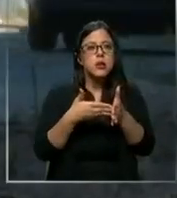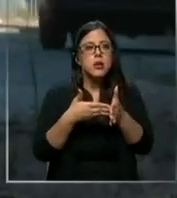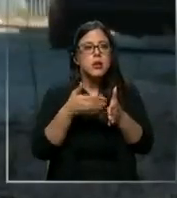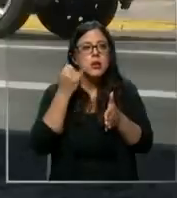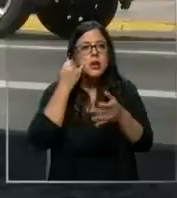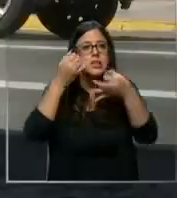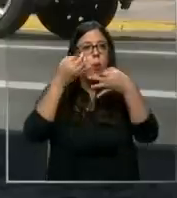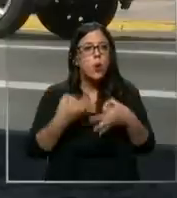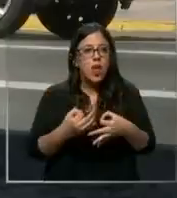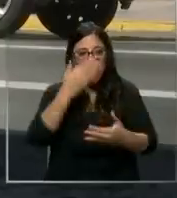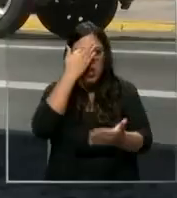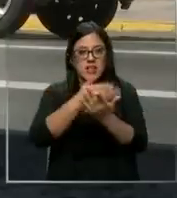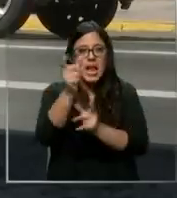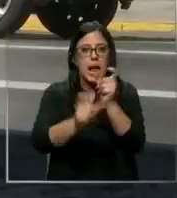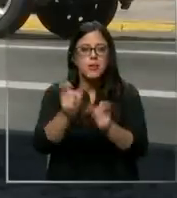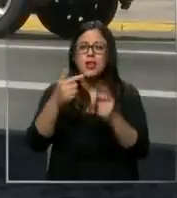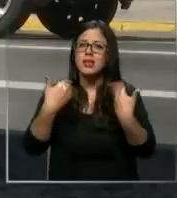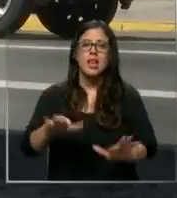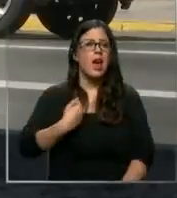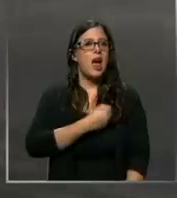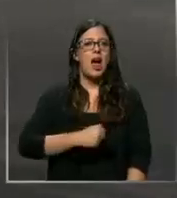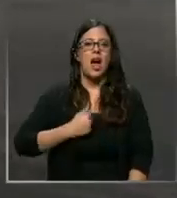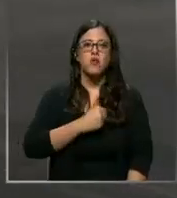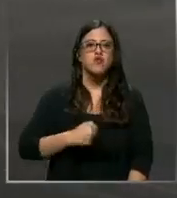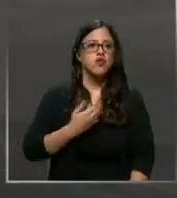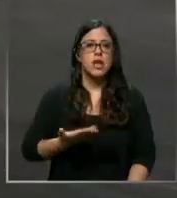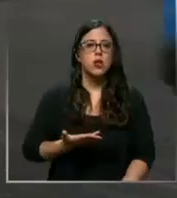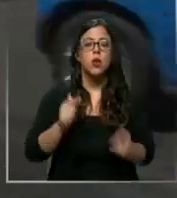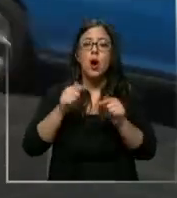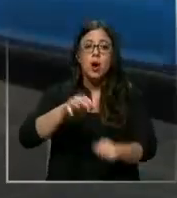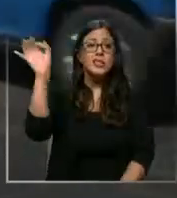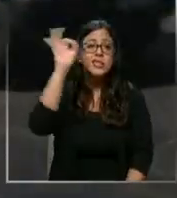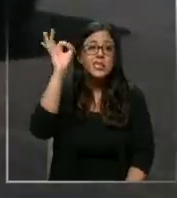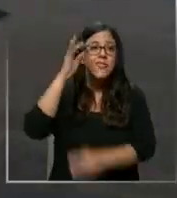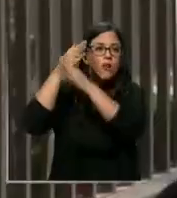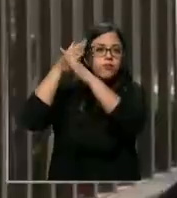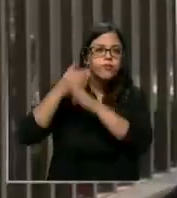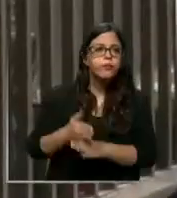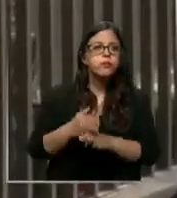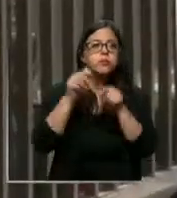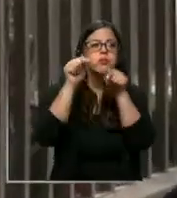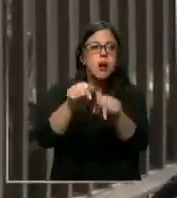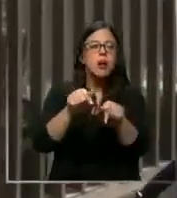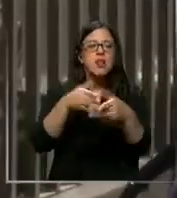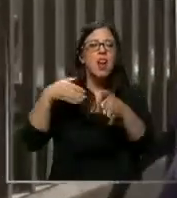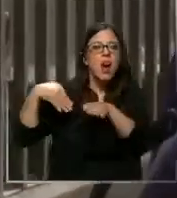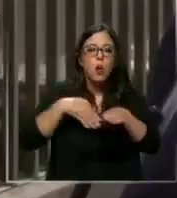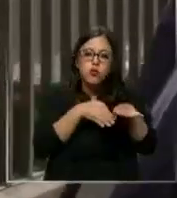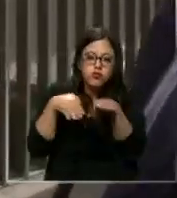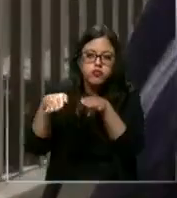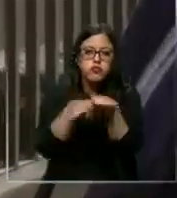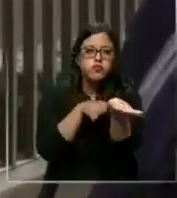enfrentar los vecinos que están ya cansados. Todos los sábados se colocan allí a hacer carreras,